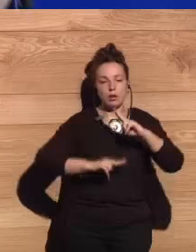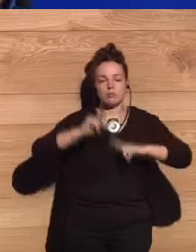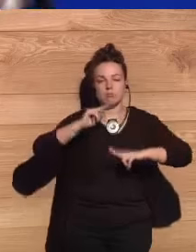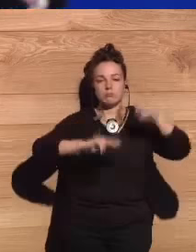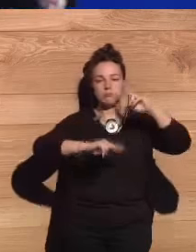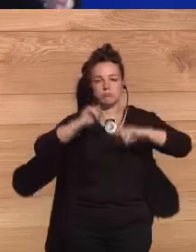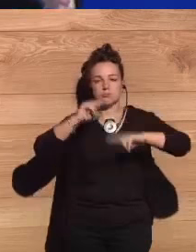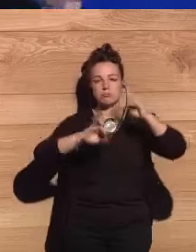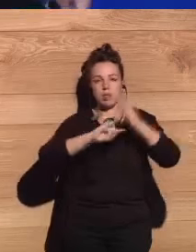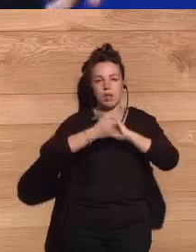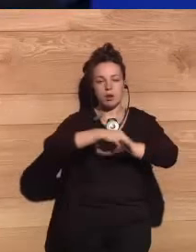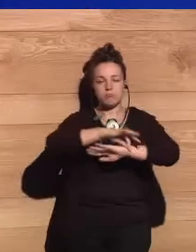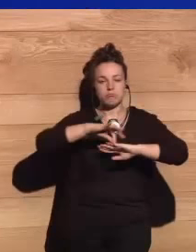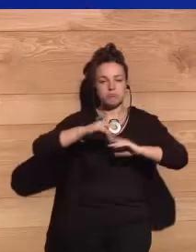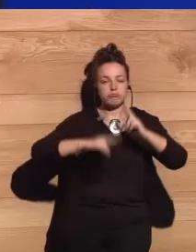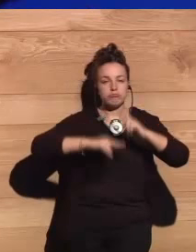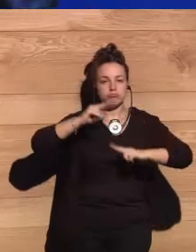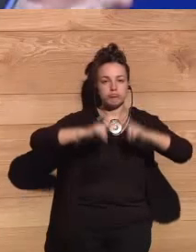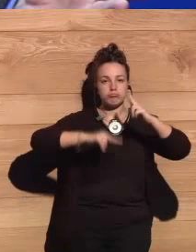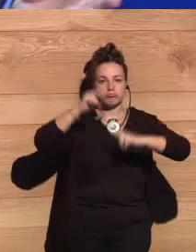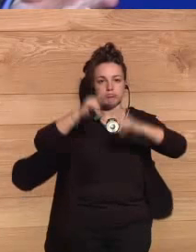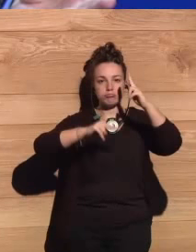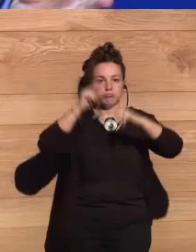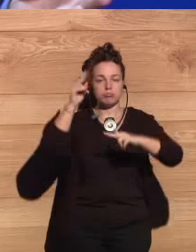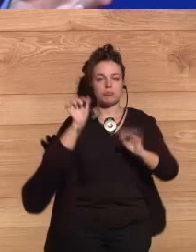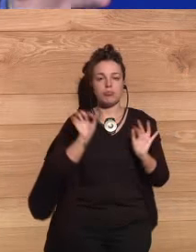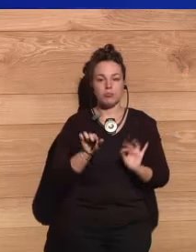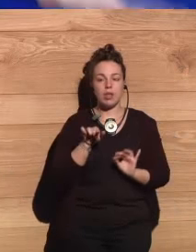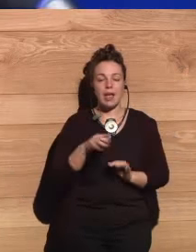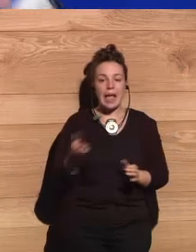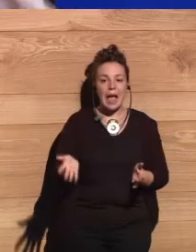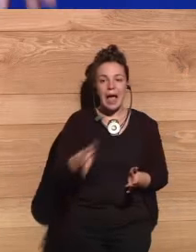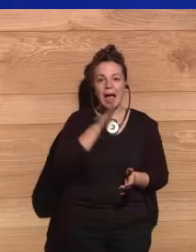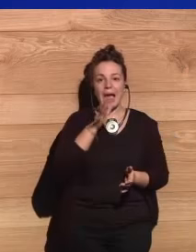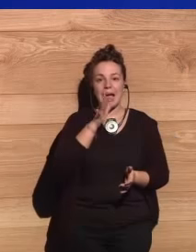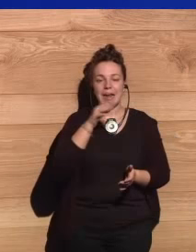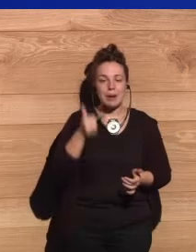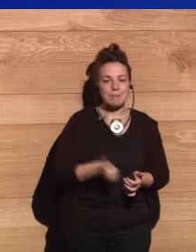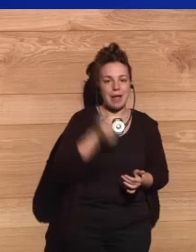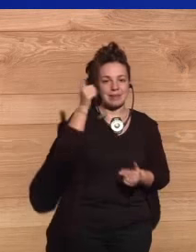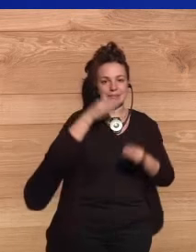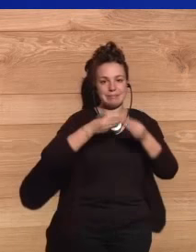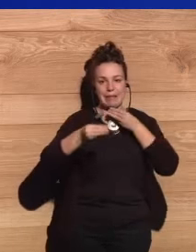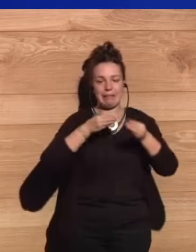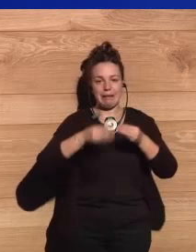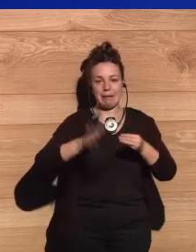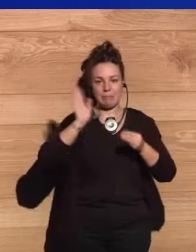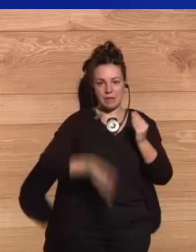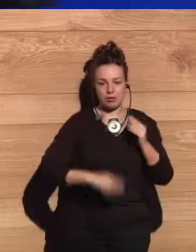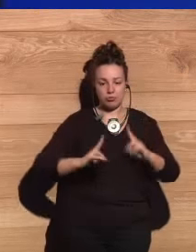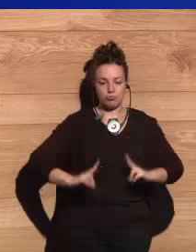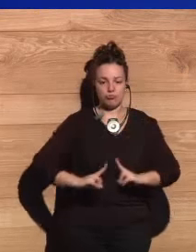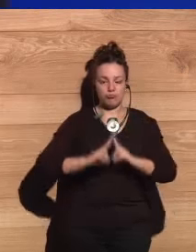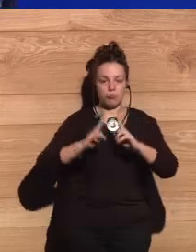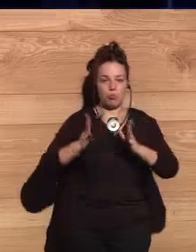construcción arquitectónica en la cual hay más aire que materia. Sube la torre, se eleva la Torre